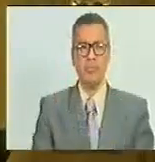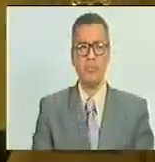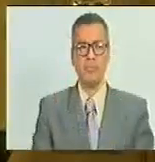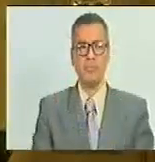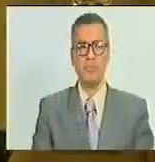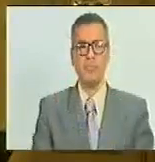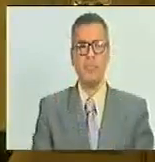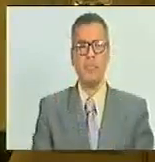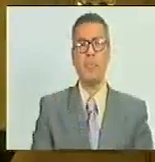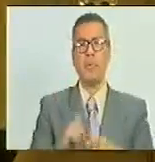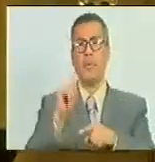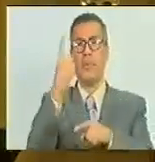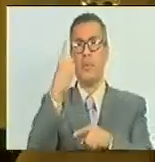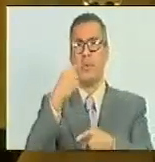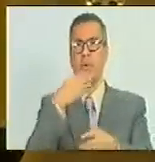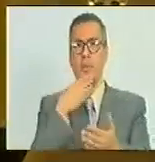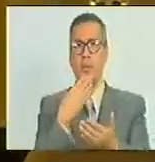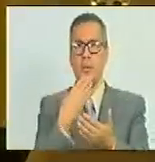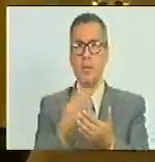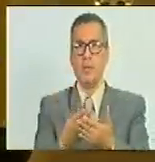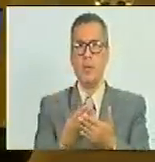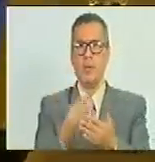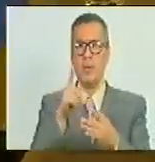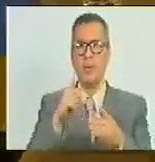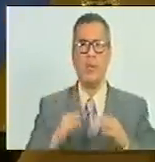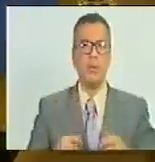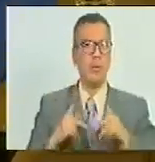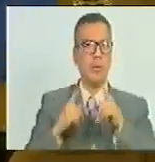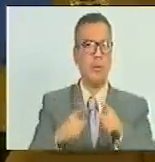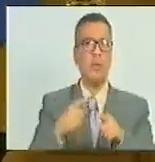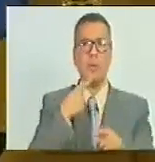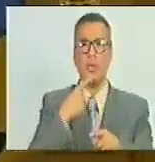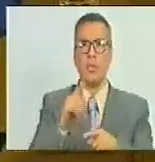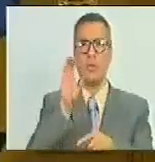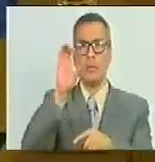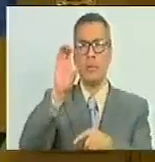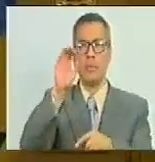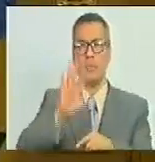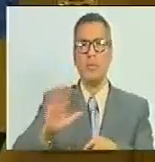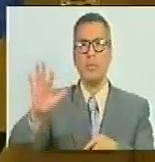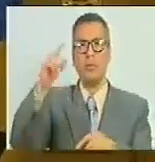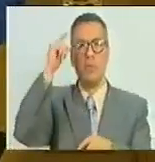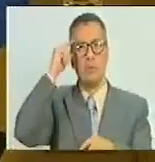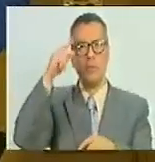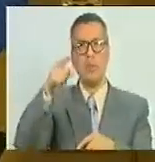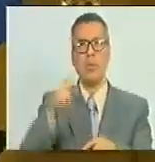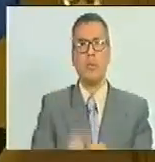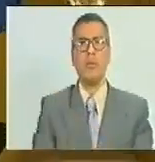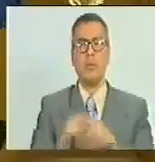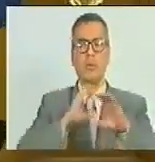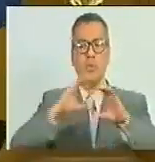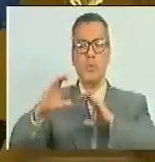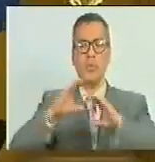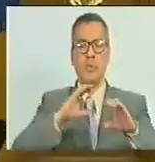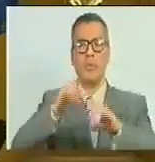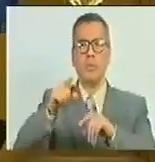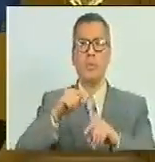Bueno, primero quiero agradecer esta oportunidad de dirigirme al país, a través de los distintos medios de